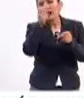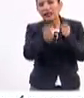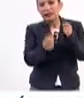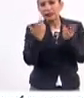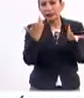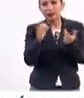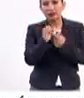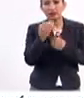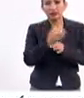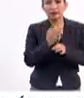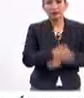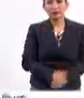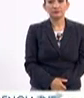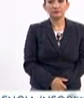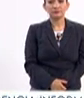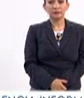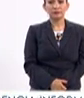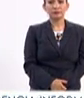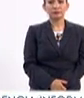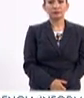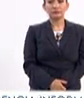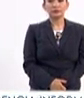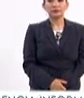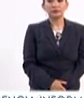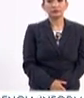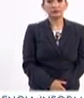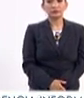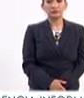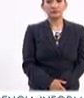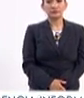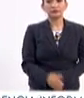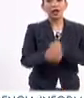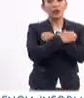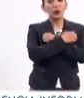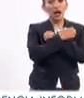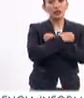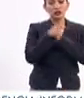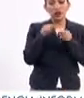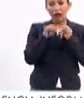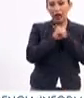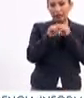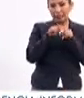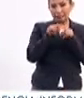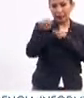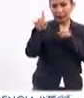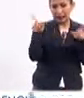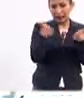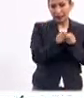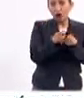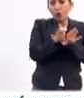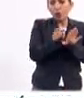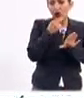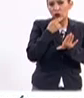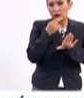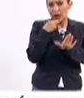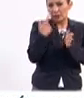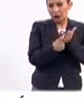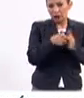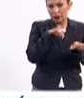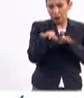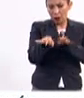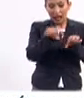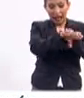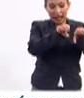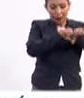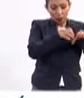qué situación estamos en la actualidad. Claro que sí. La educación a distancia, quisiera decir muy brevemente cómo funciona. Sí. Hay